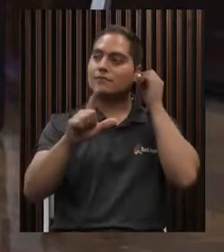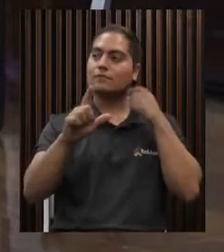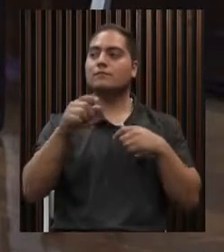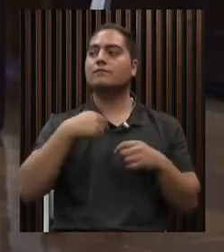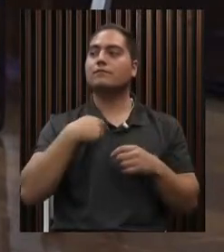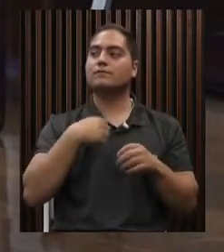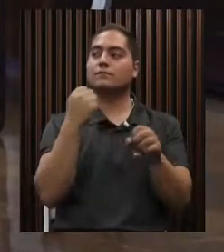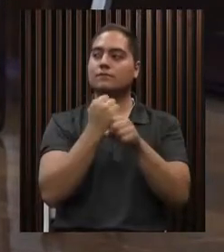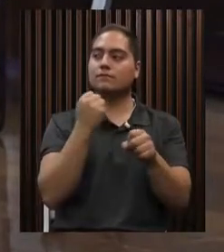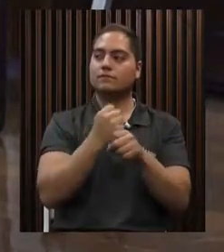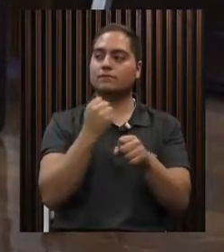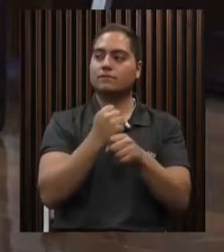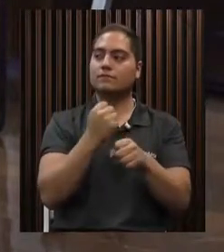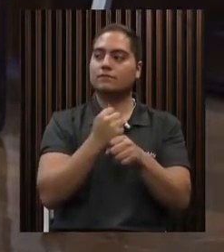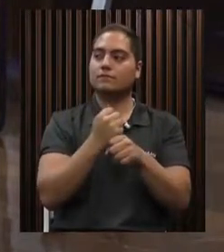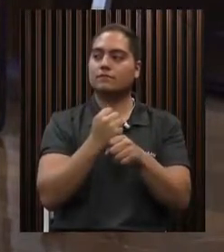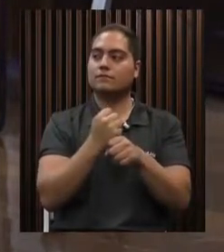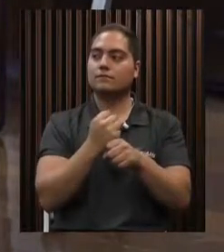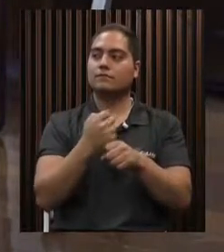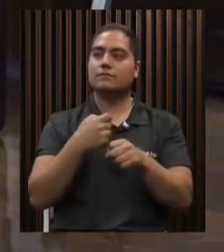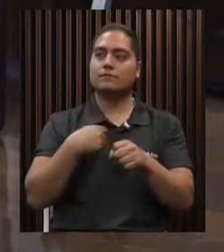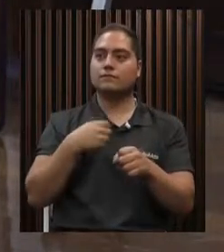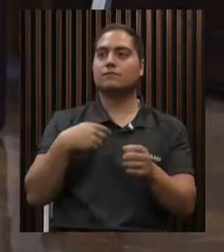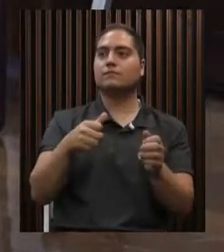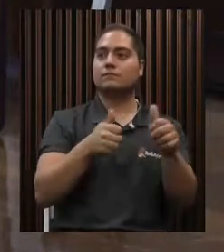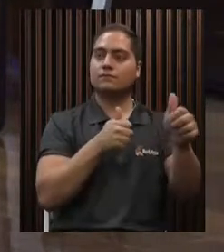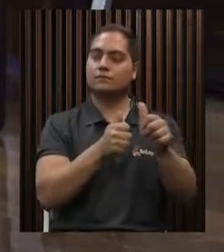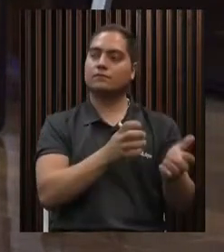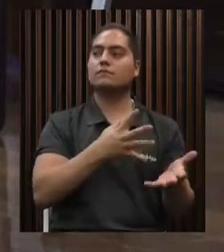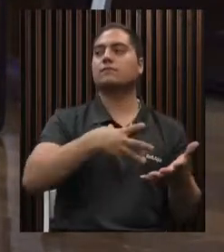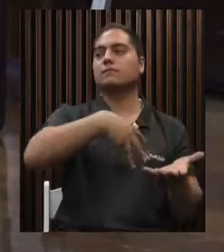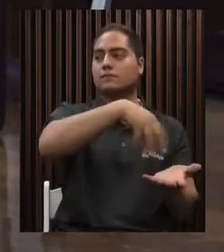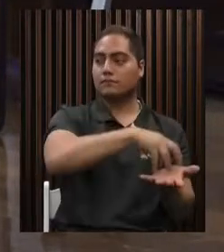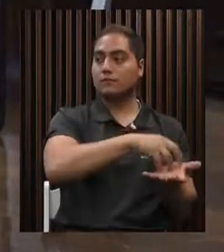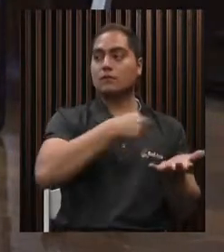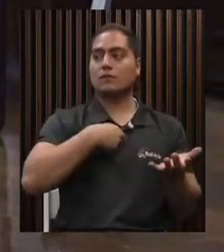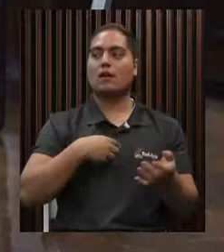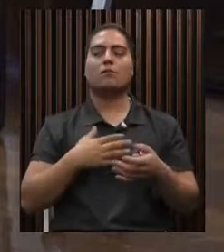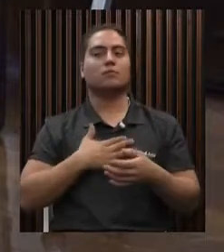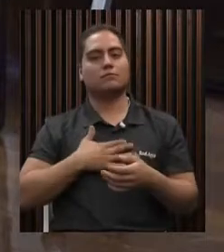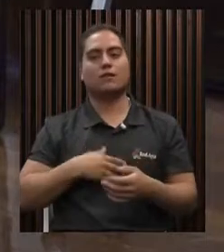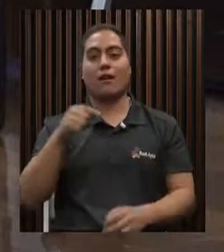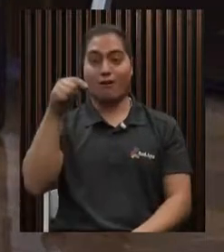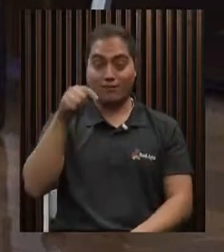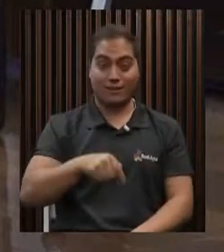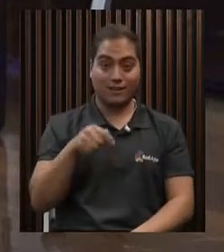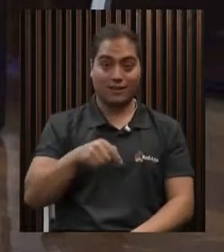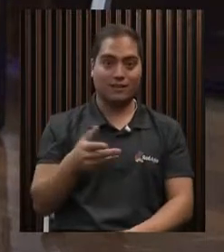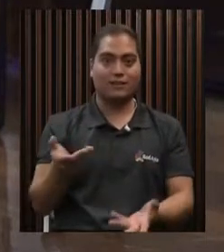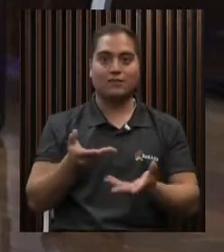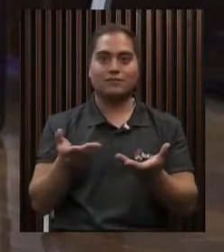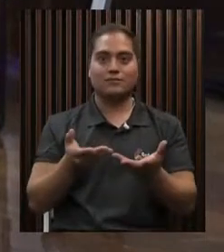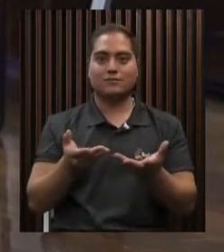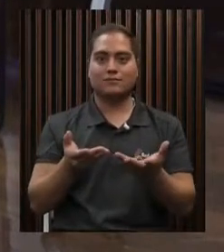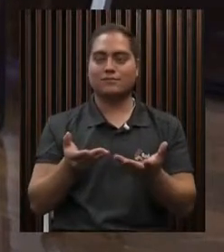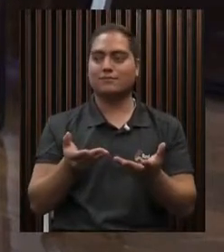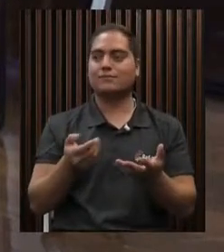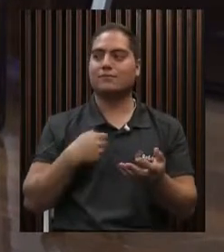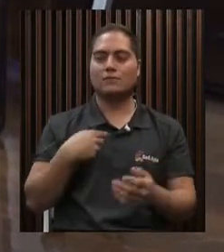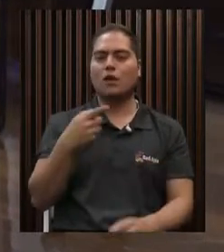Plaza y lo que me gustaría llevarme de hoy es comprender mejor o empezar a comprender